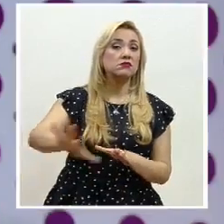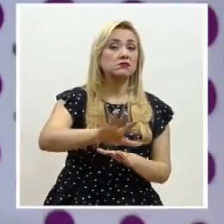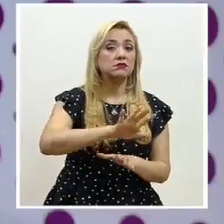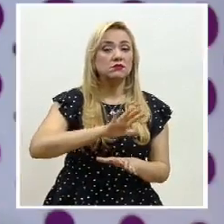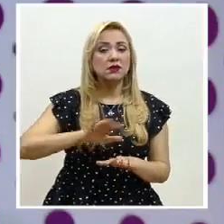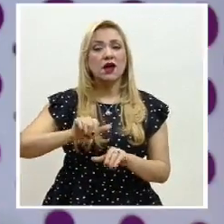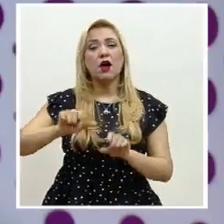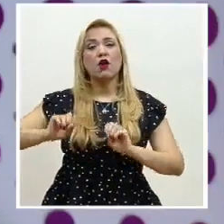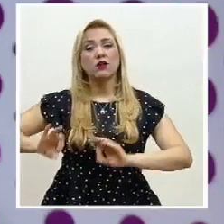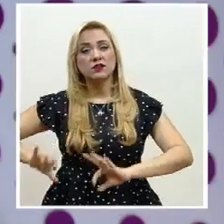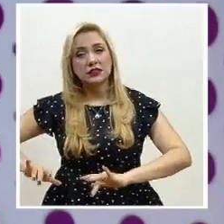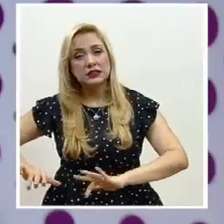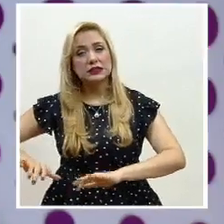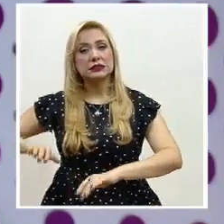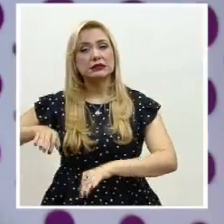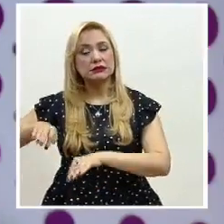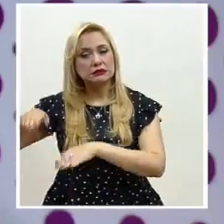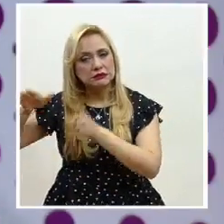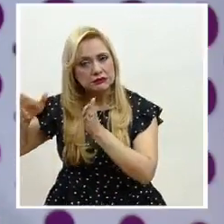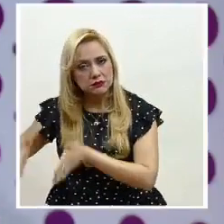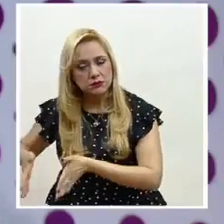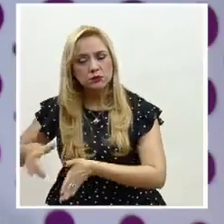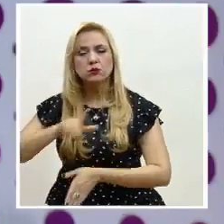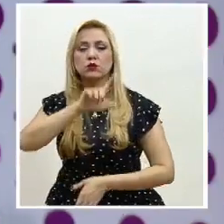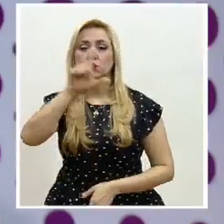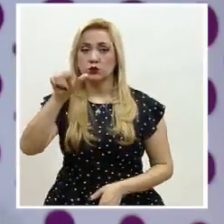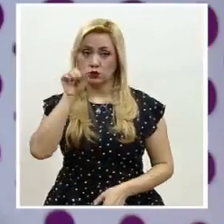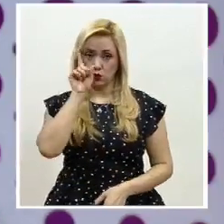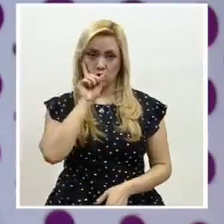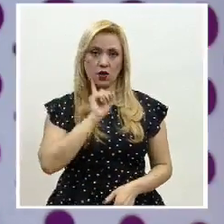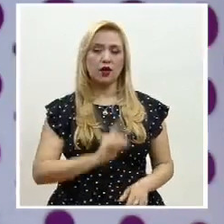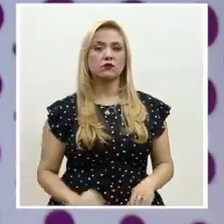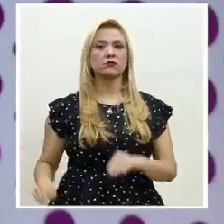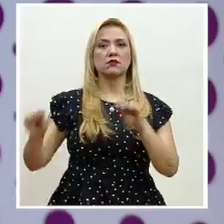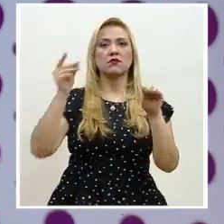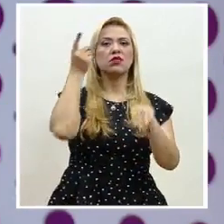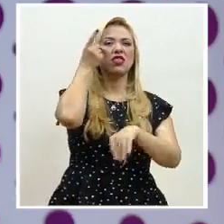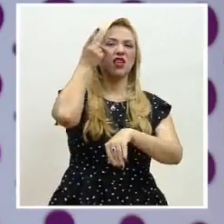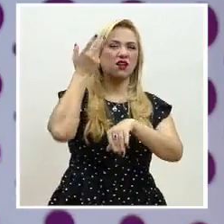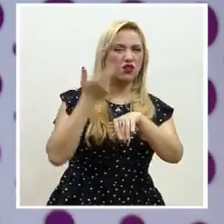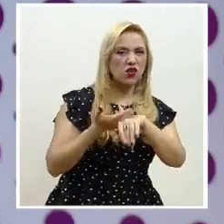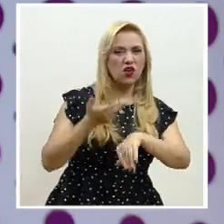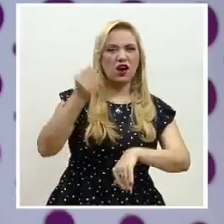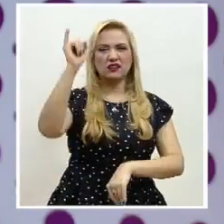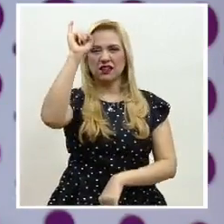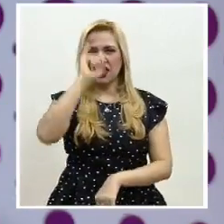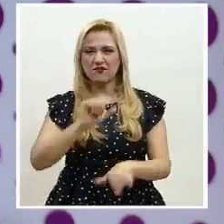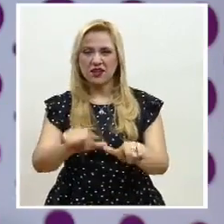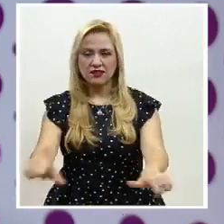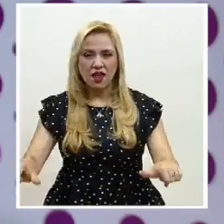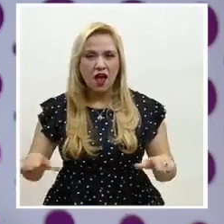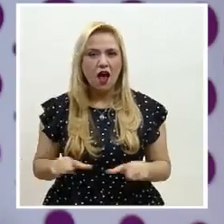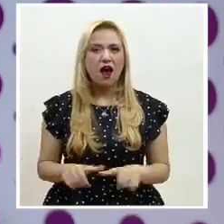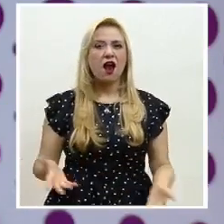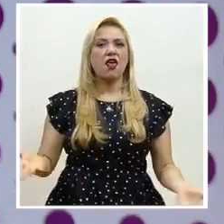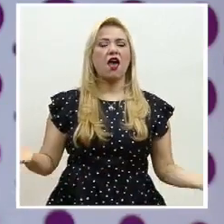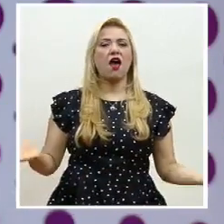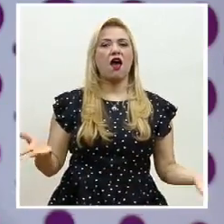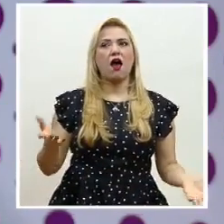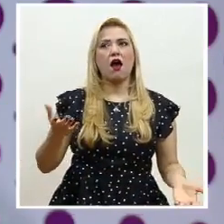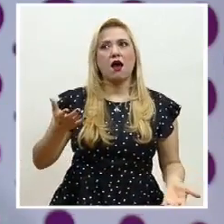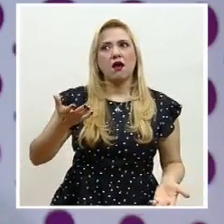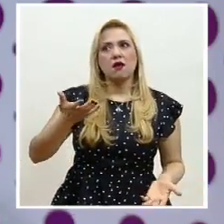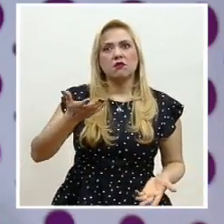nos encontramos que mujeres en puestos medios o altos, ¿no? Ya de mando, quizás